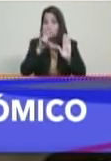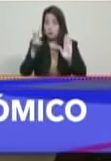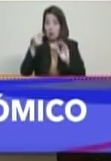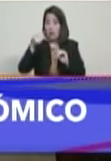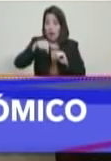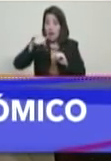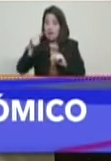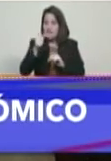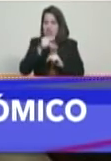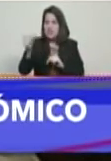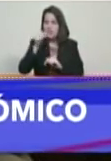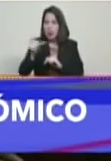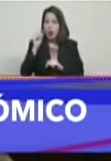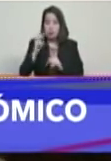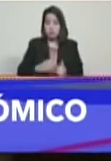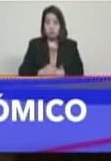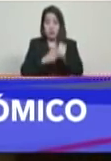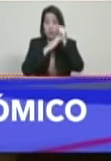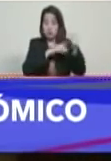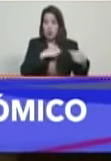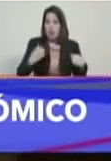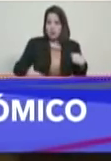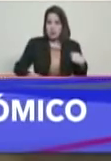recibimos delegaciones de la China,